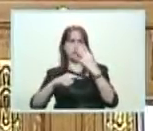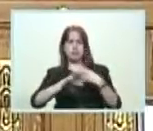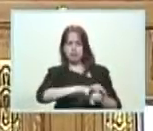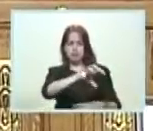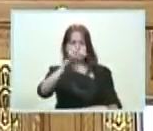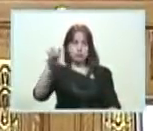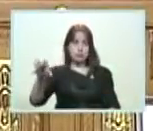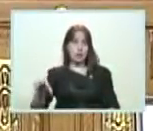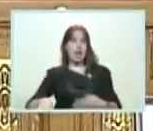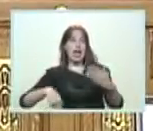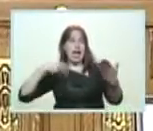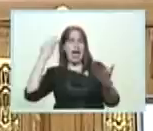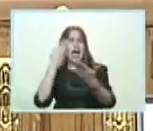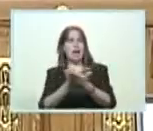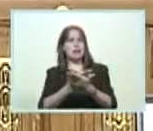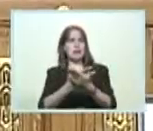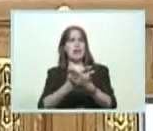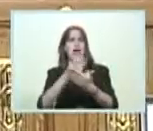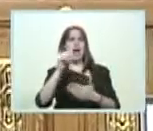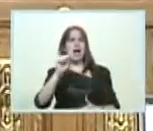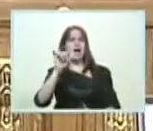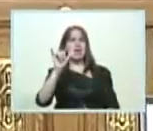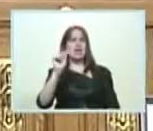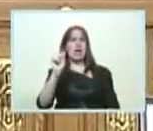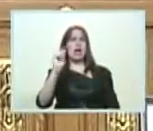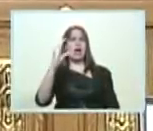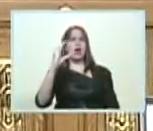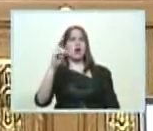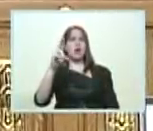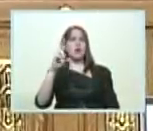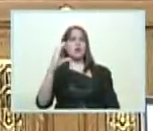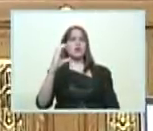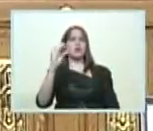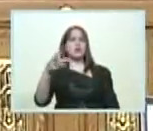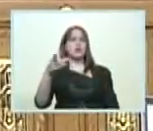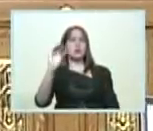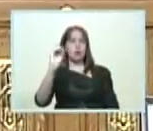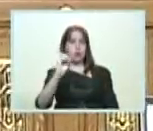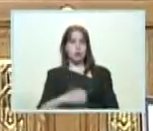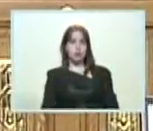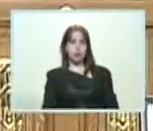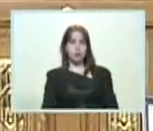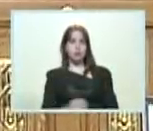Junín, hasta Ayacucho. Hasta Ayacucho.